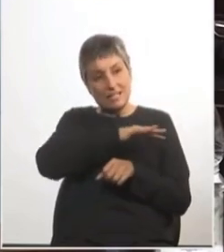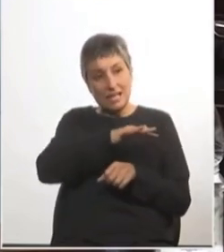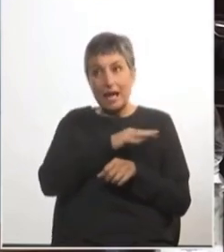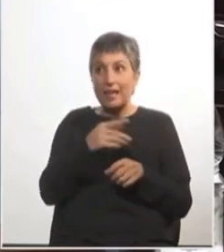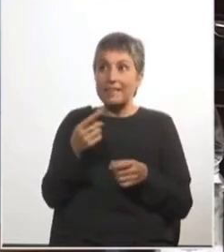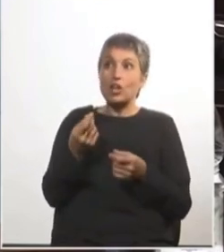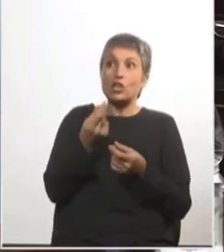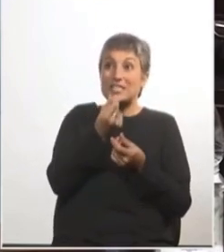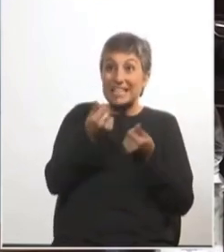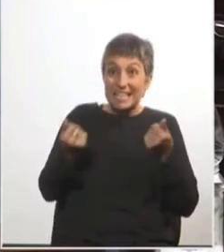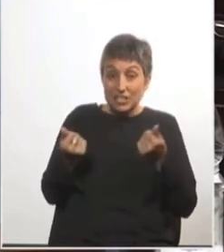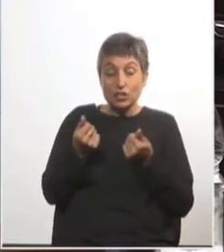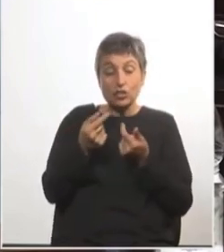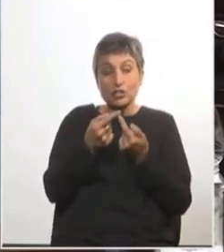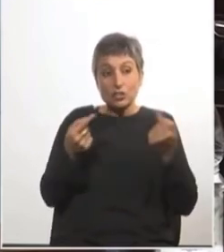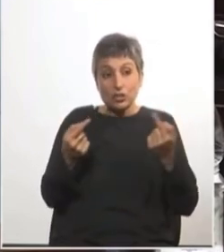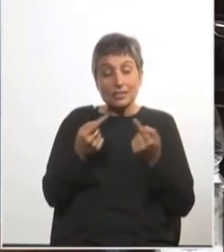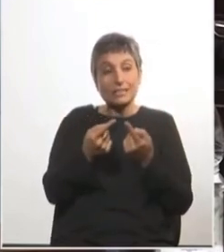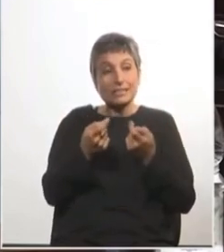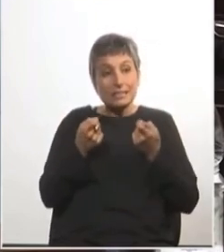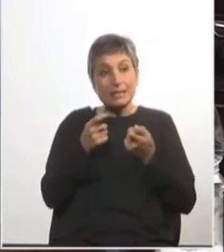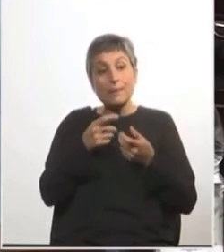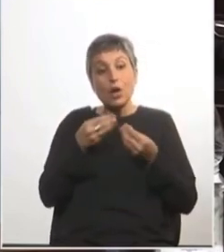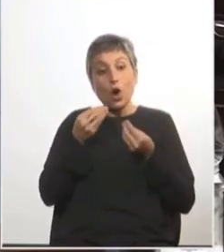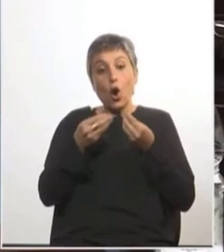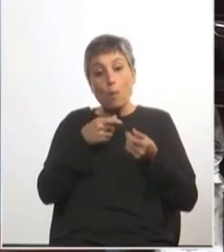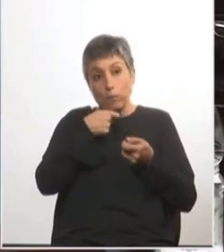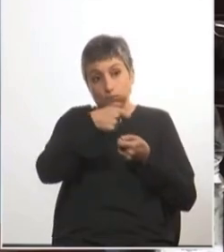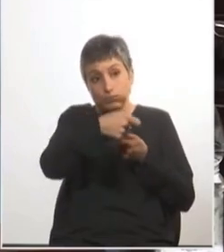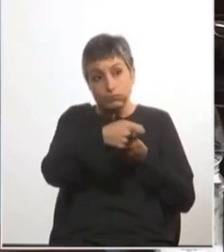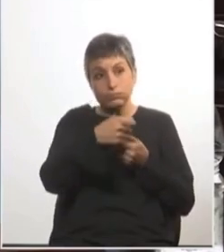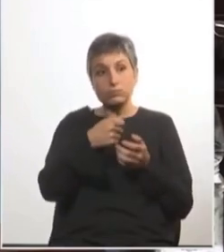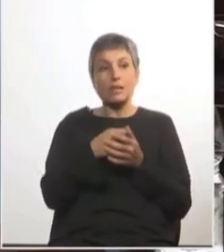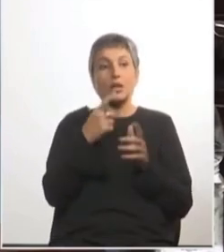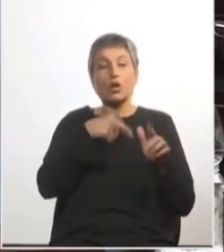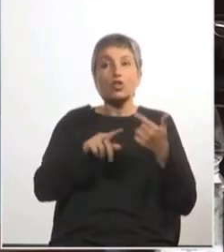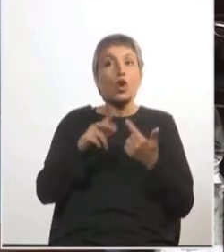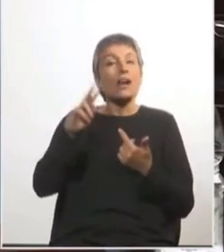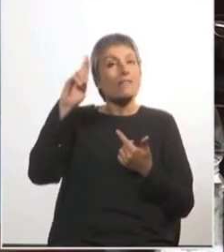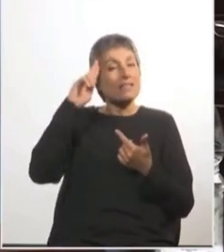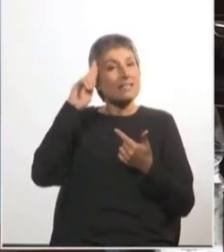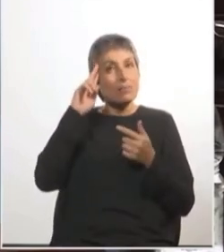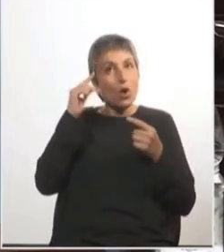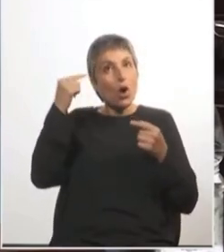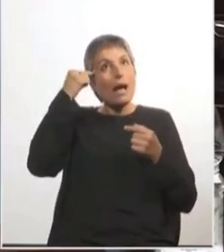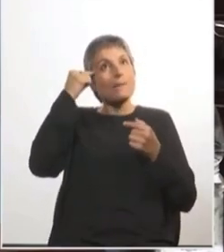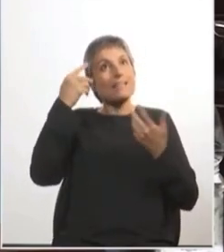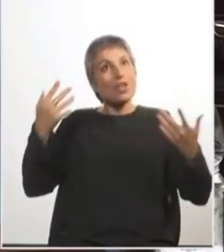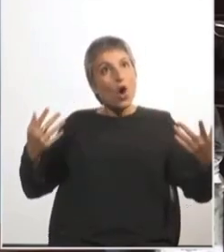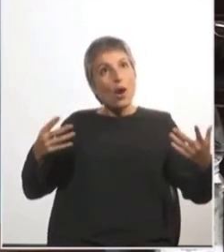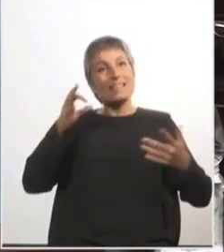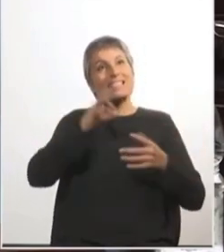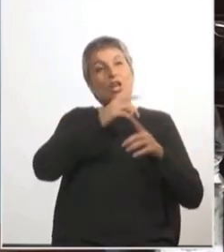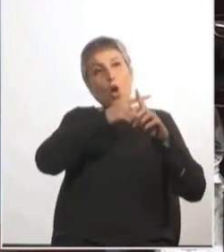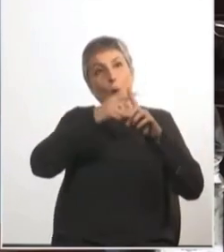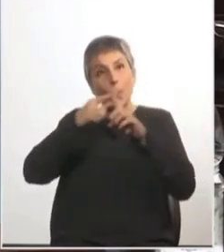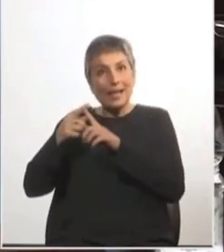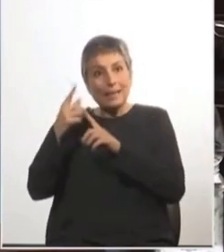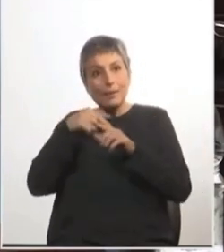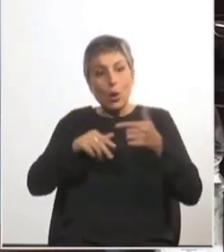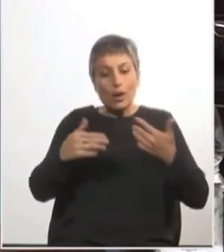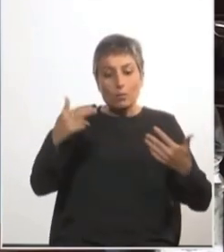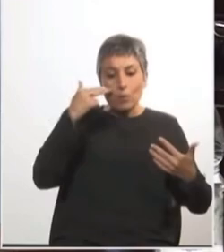que necesita y de aplicarlos adecuadamente. Razonamos con cabeza del siglo XX un problema que nos